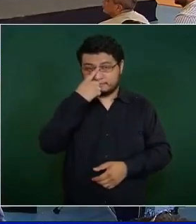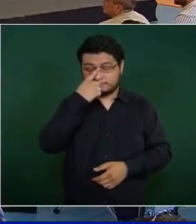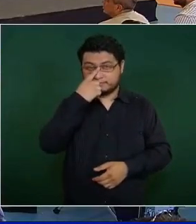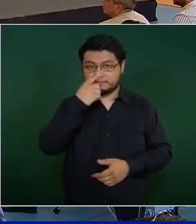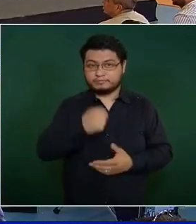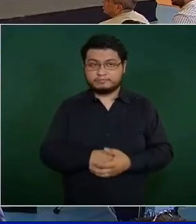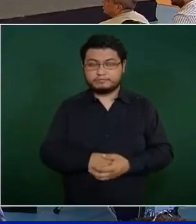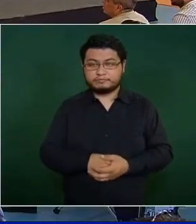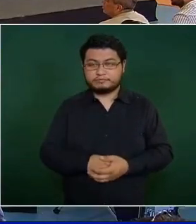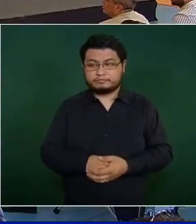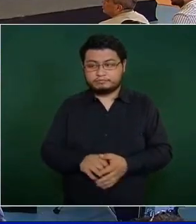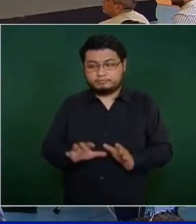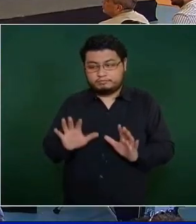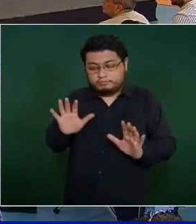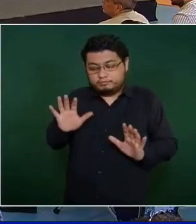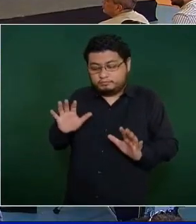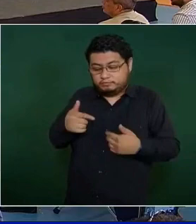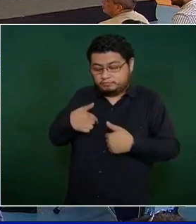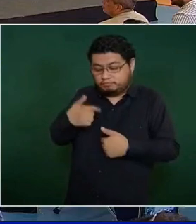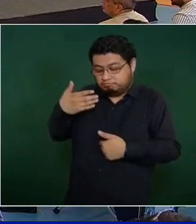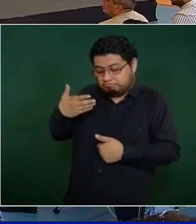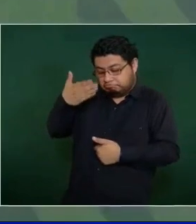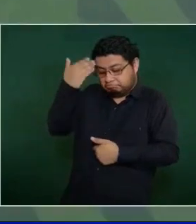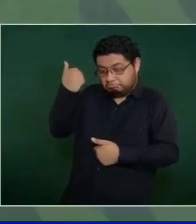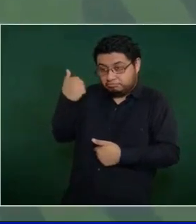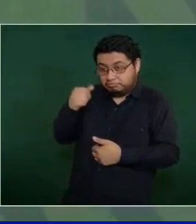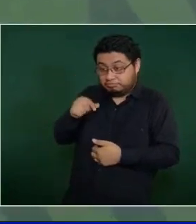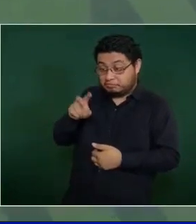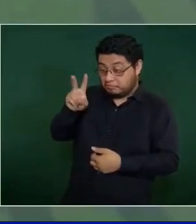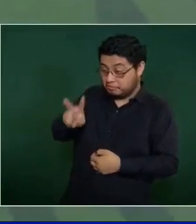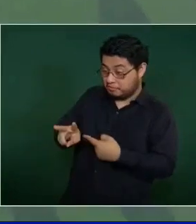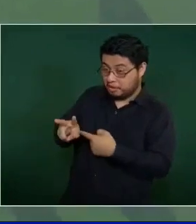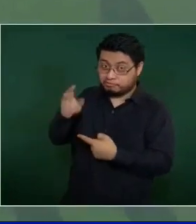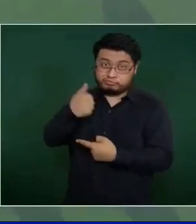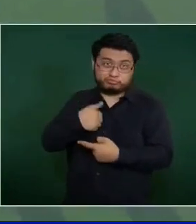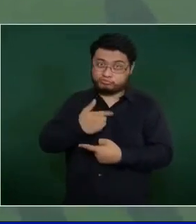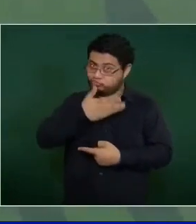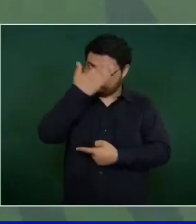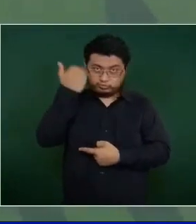Yo no sé si sea cierto, pero